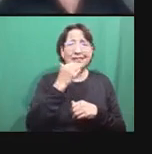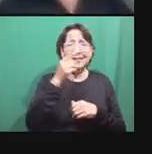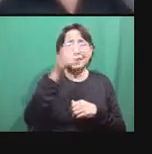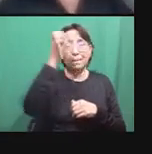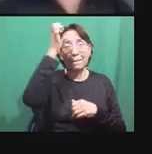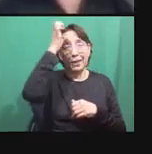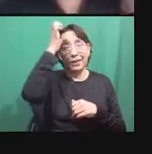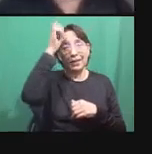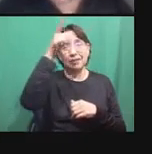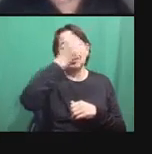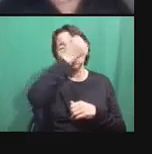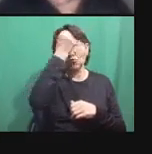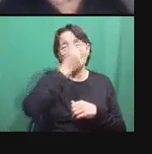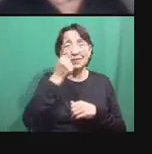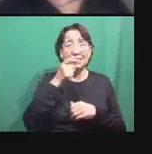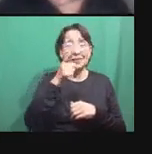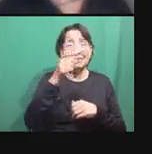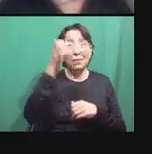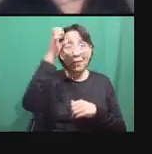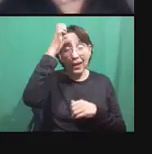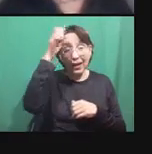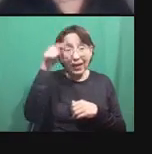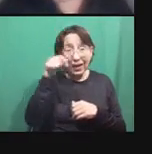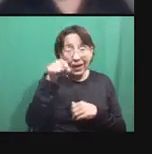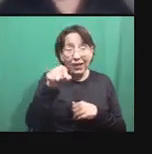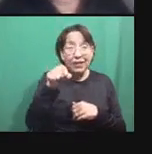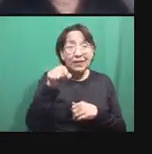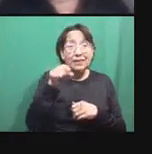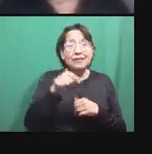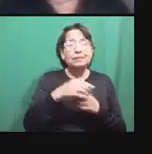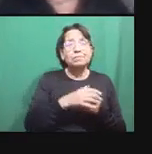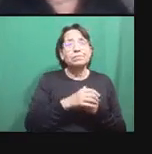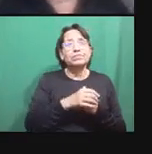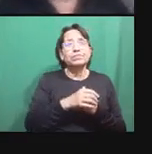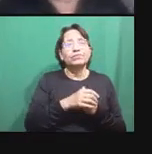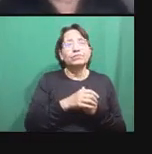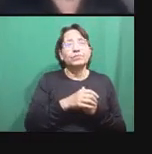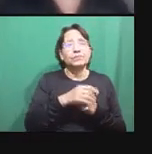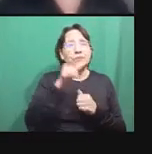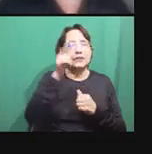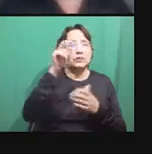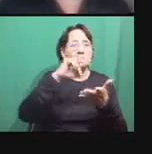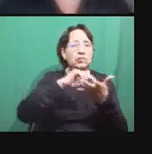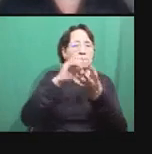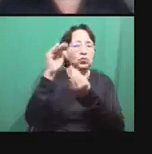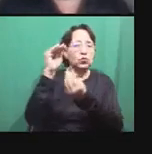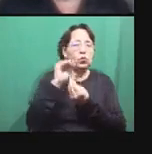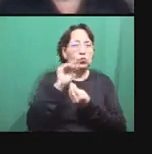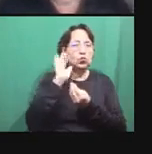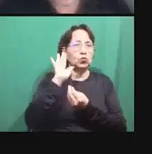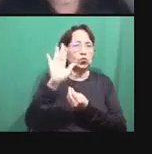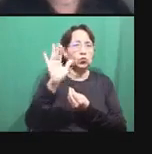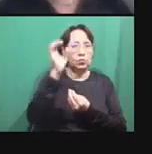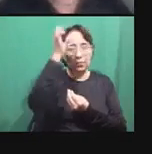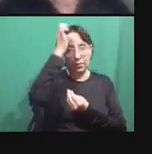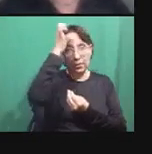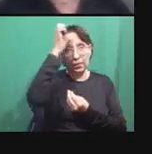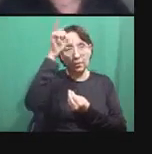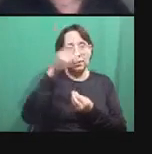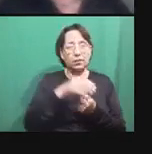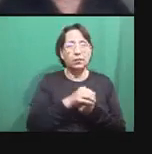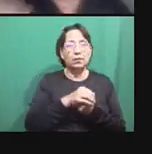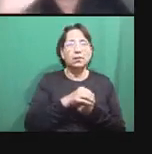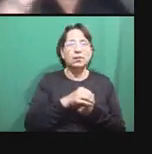notable, sobre piedras que tienen esta declaratoria de conservación patrimonial, dado que tienen petroglifos de